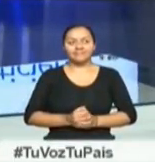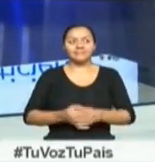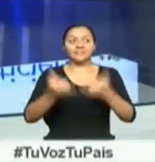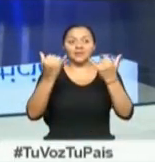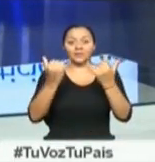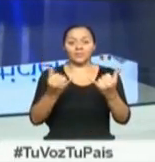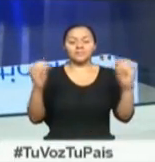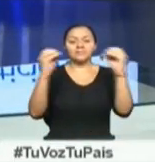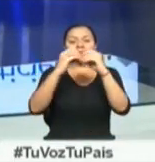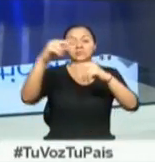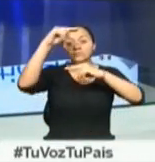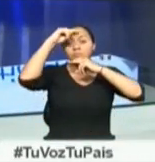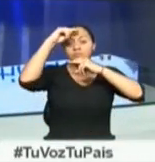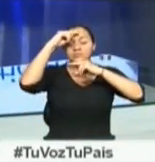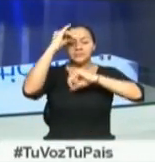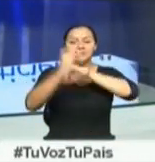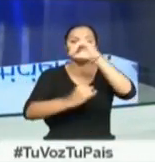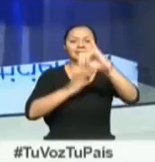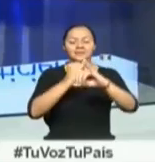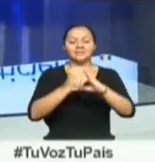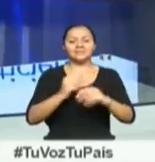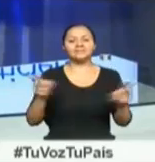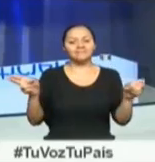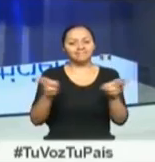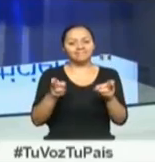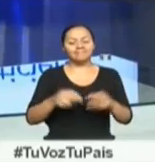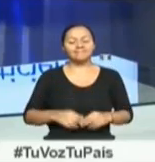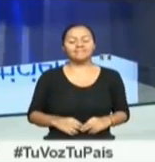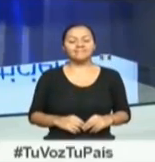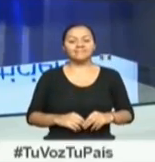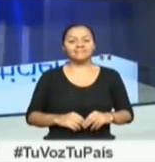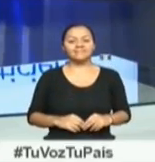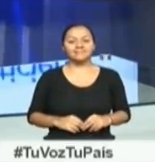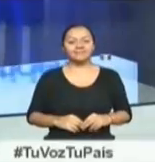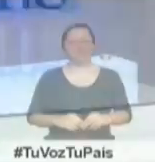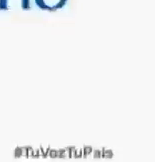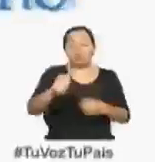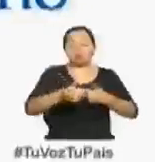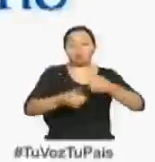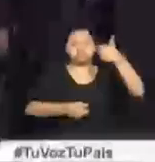Ahora los invitamos a conocer lo que sucede en el mundo en el siguiente resumen internacional.